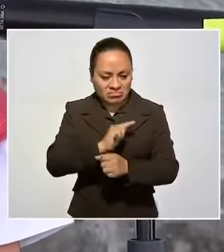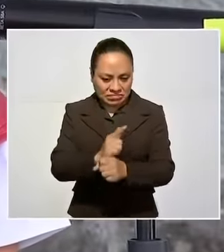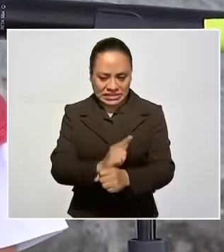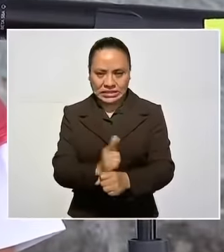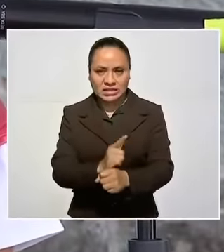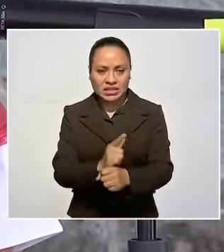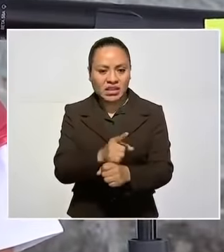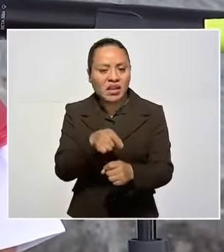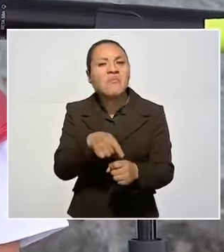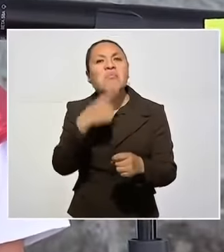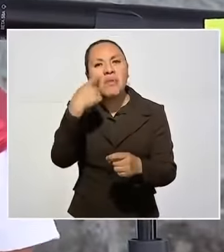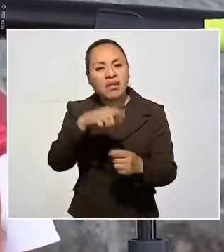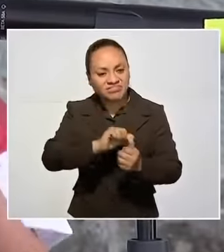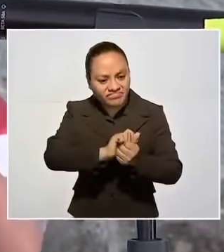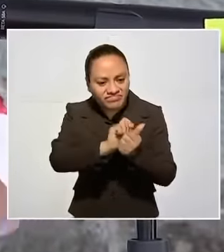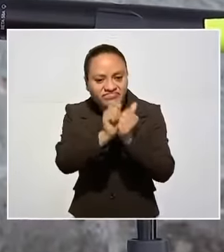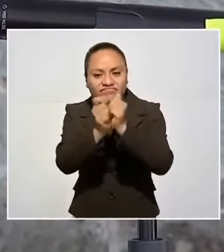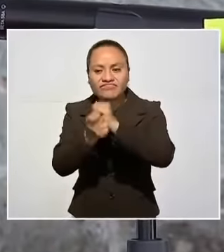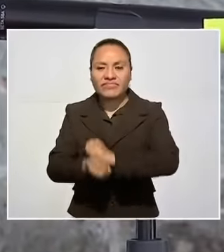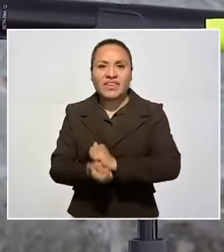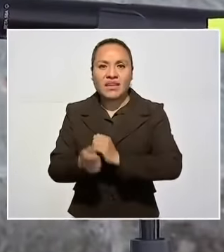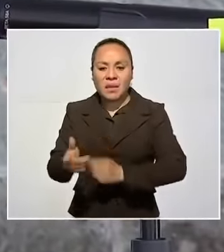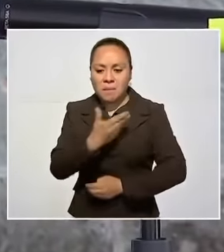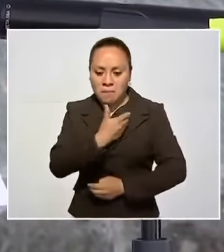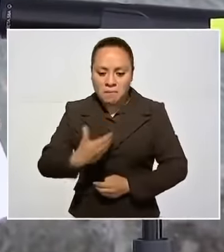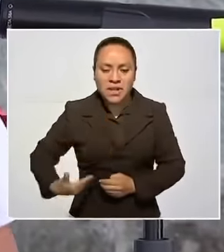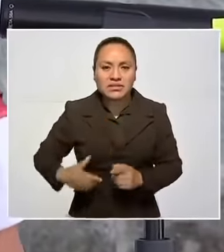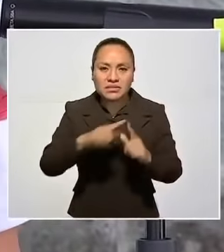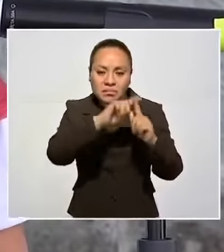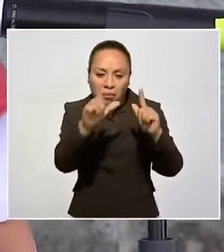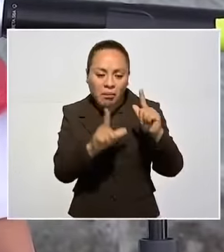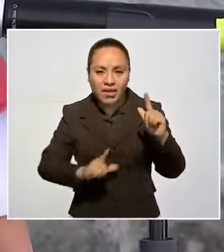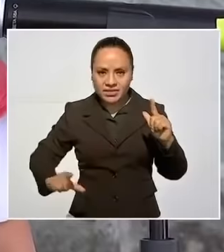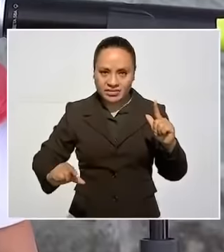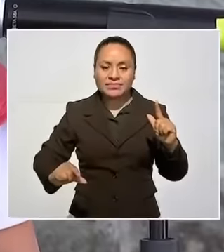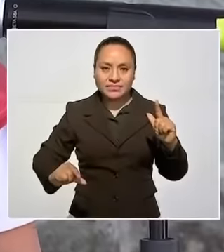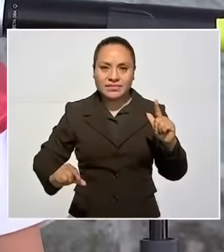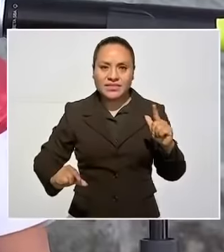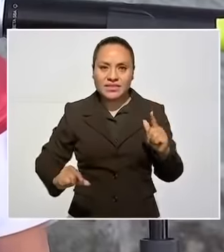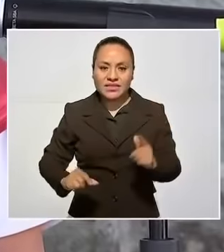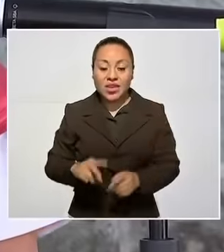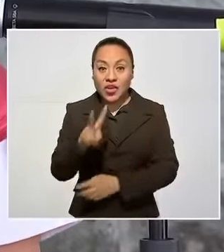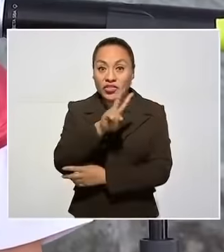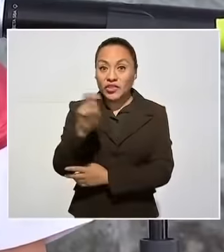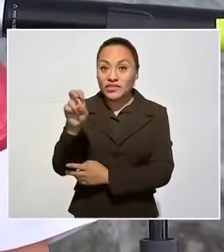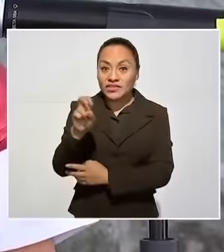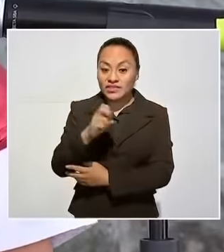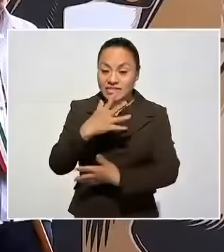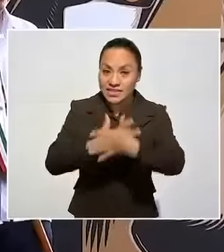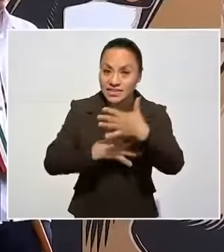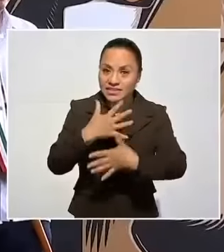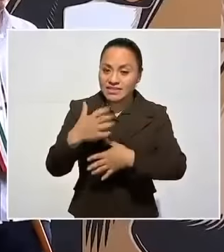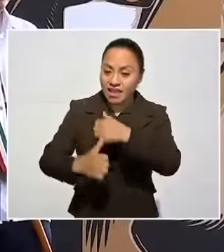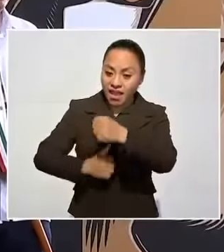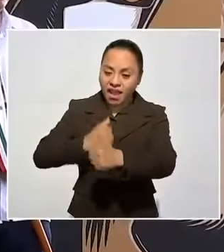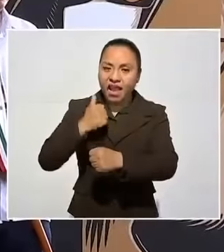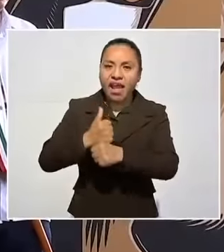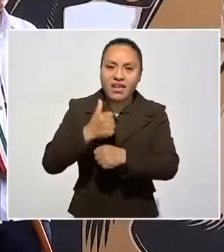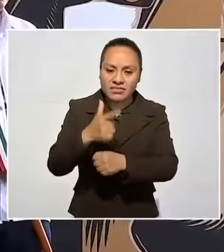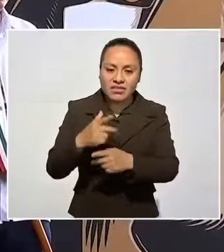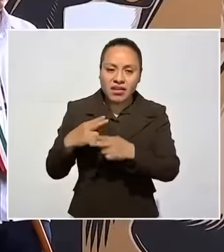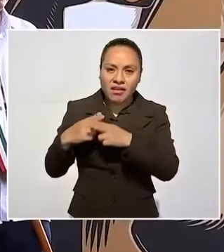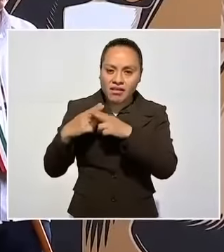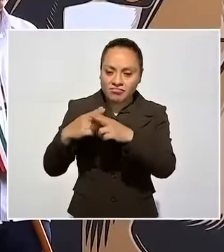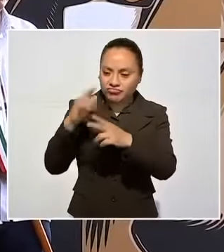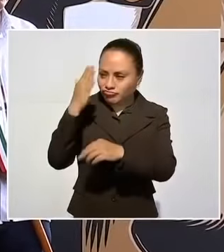llevaría a convertirse en presidente de nuestro país. A 215 años de su natalicio,